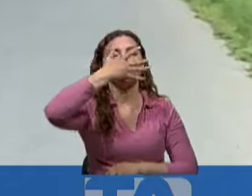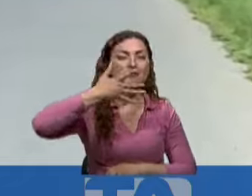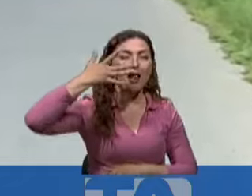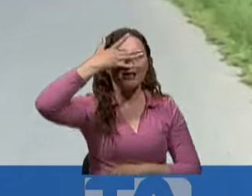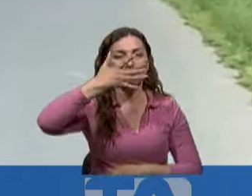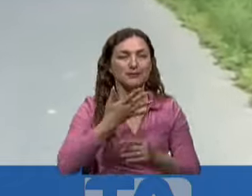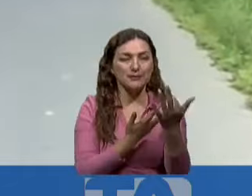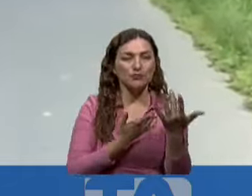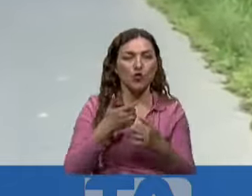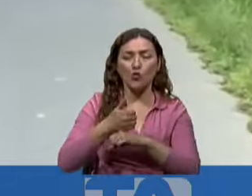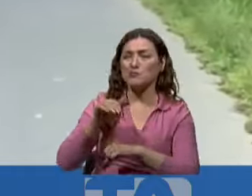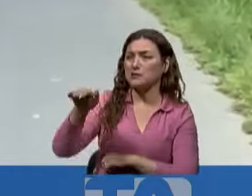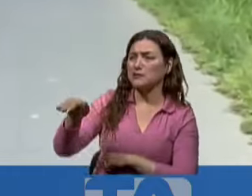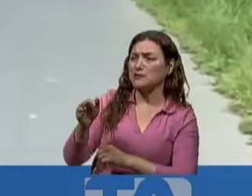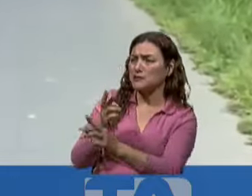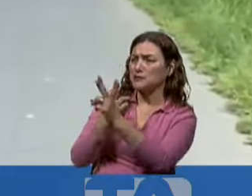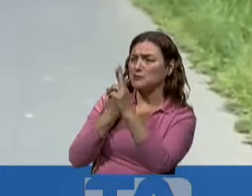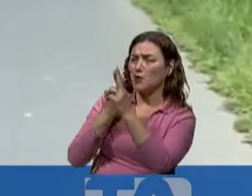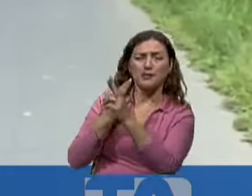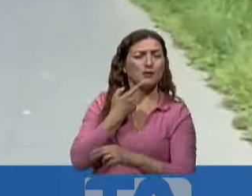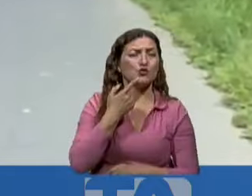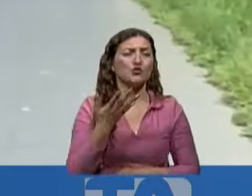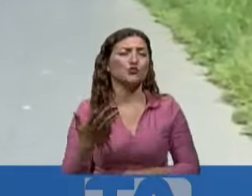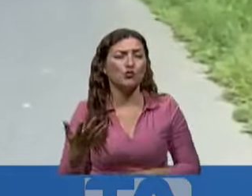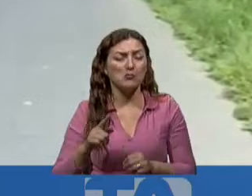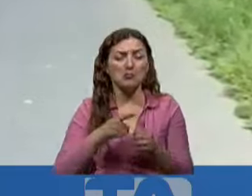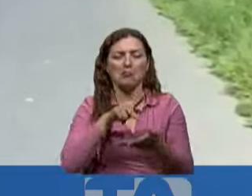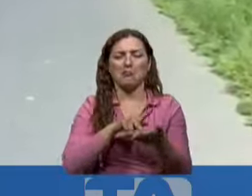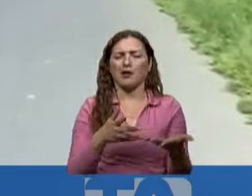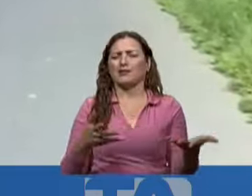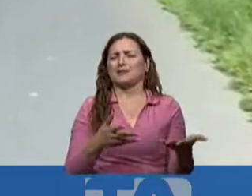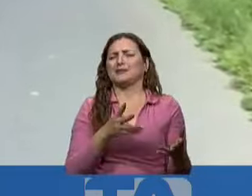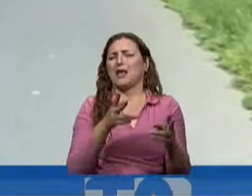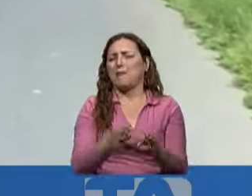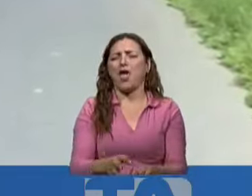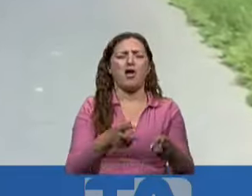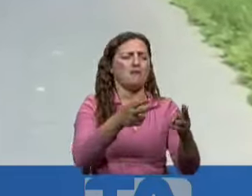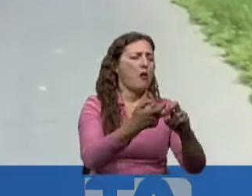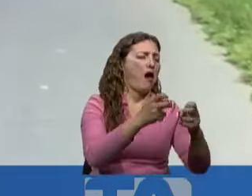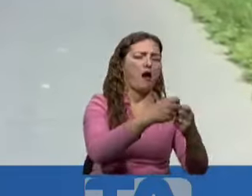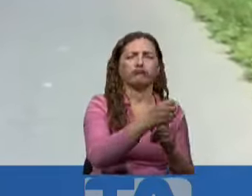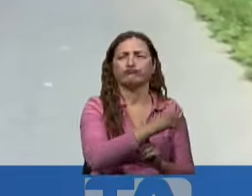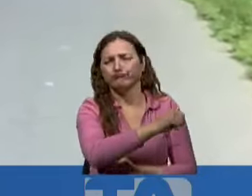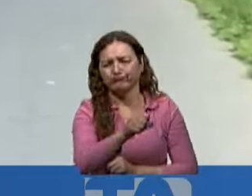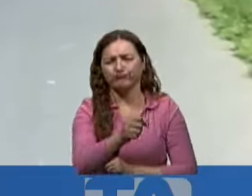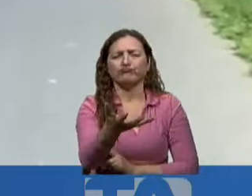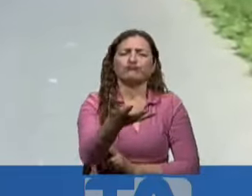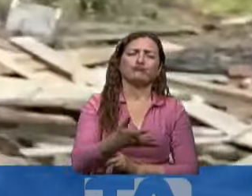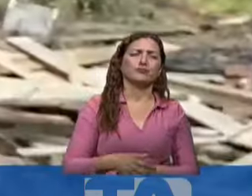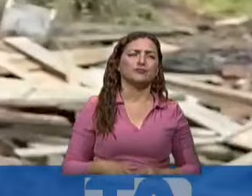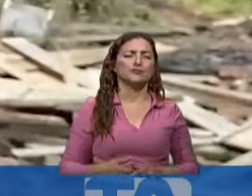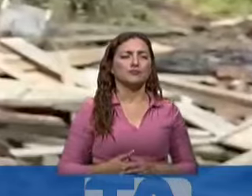Esmeraldas, esperando respuesta de las autoridades, ya que indican que no es la primera vez que ocurren este tipo de situaciones en esta